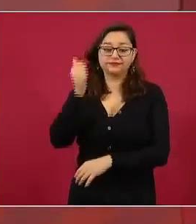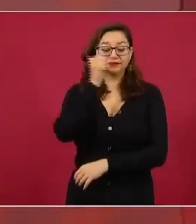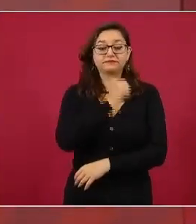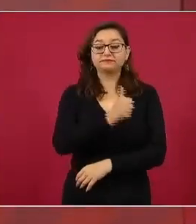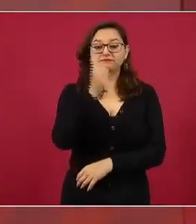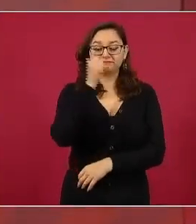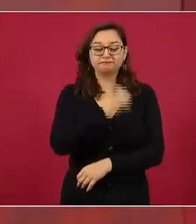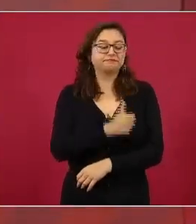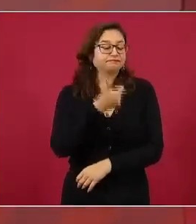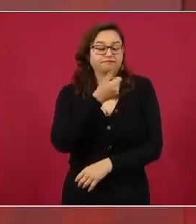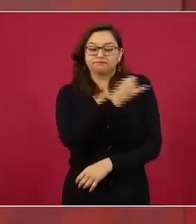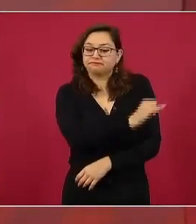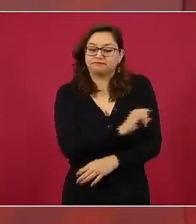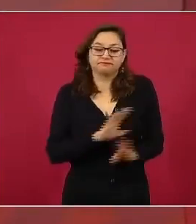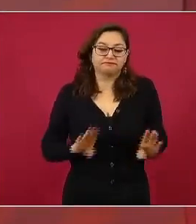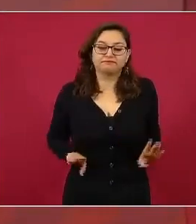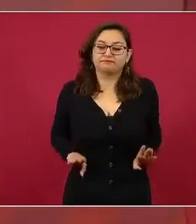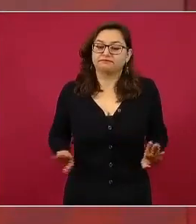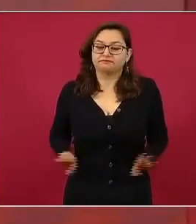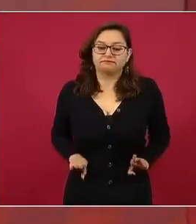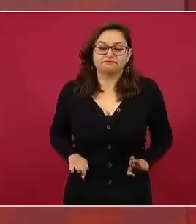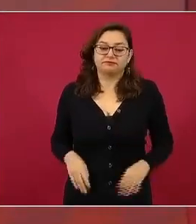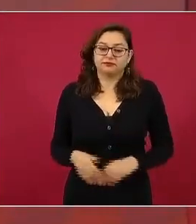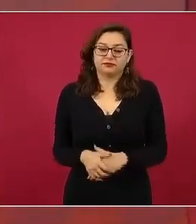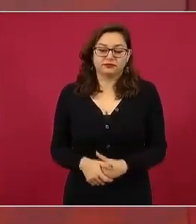¿no? Imagínense